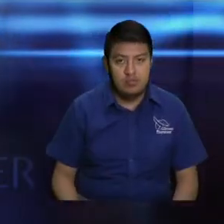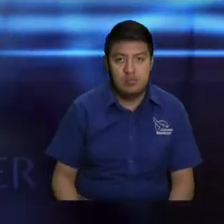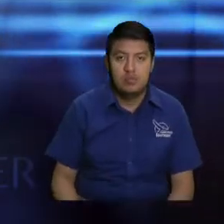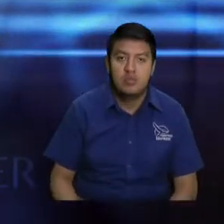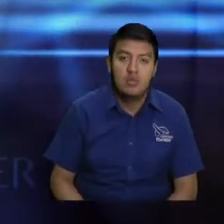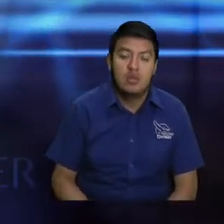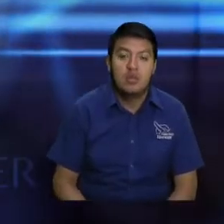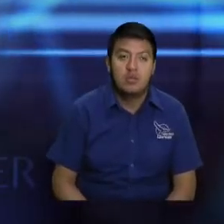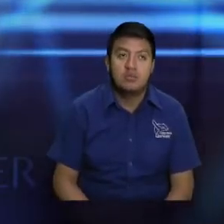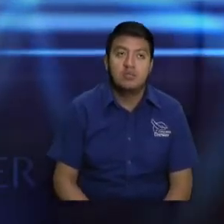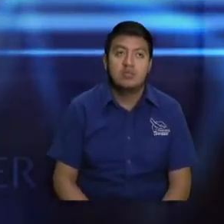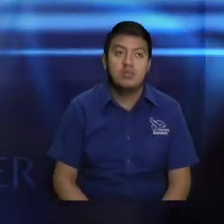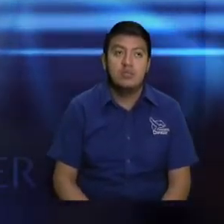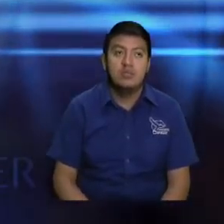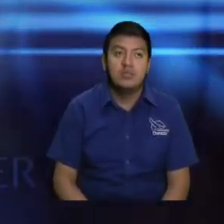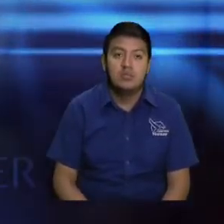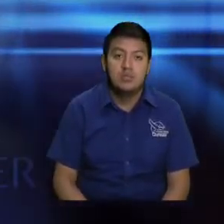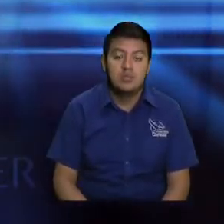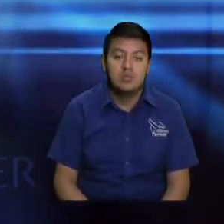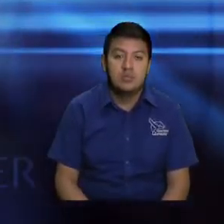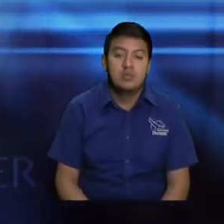lo separa el hombre.